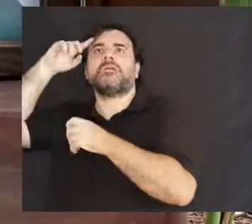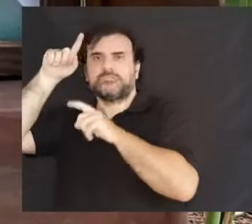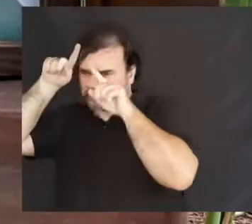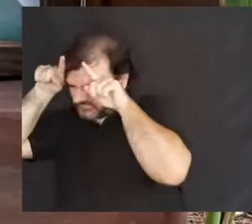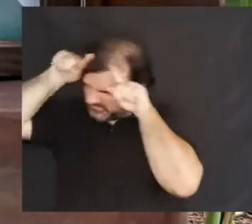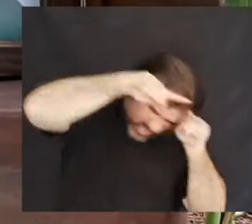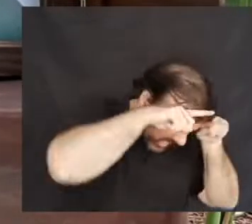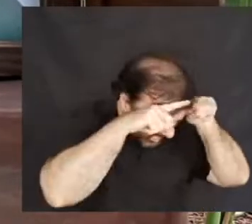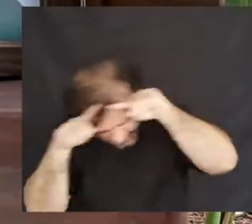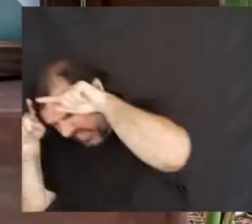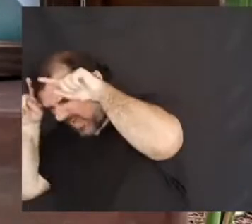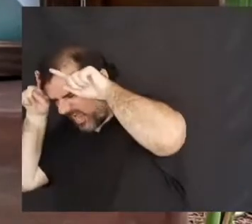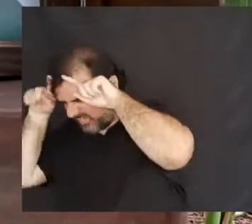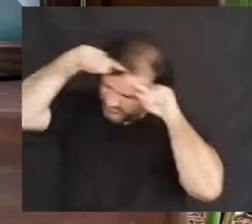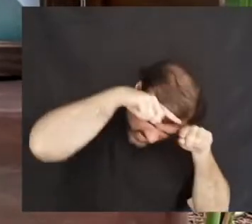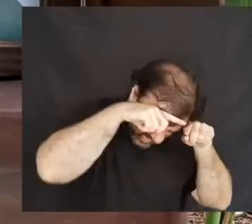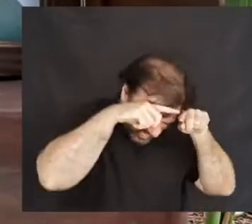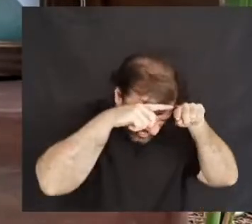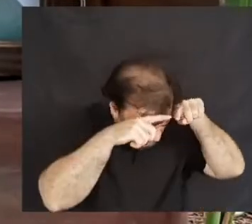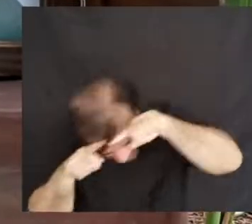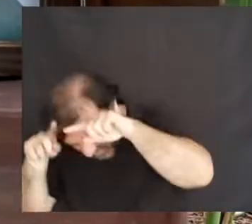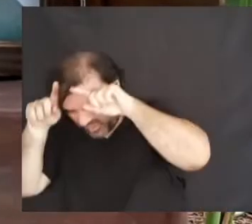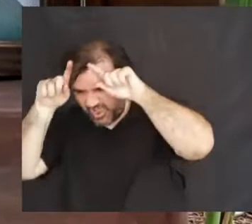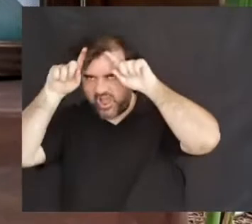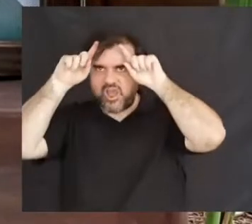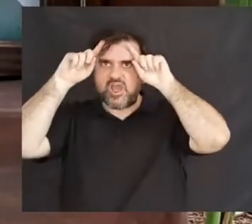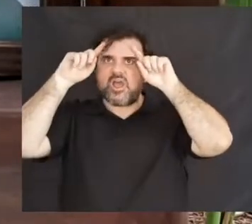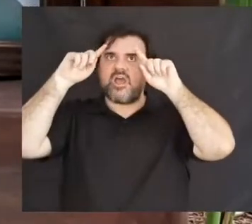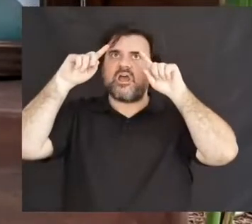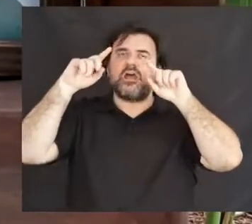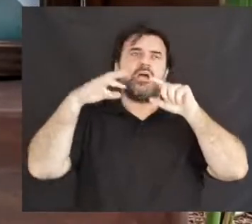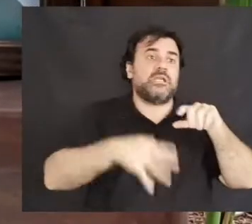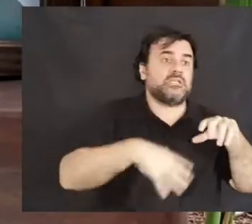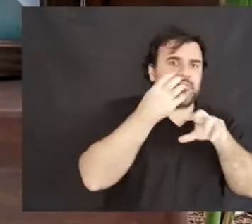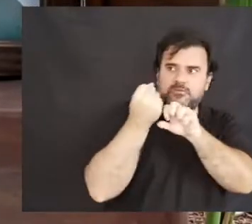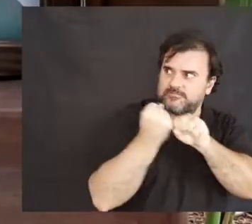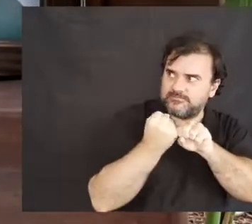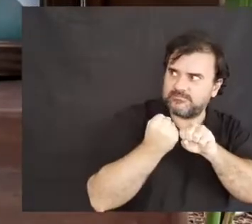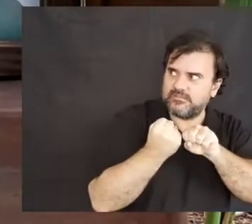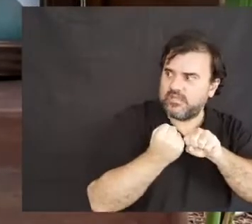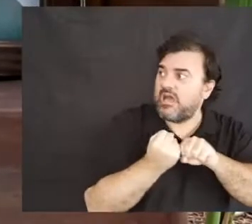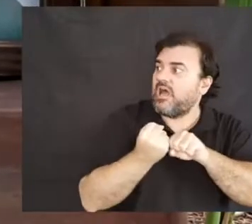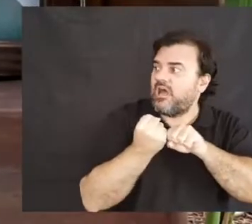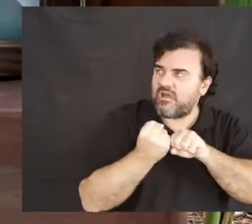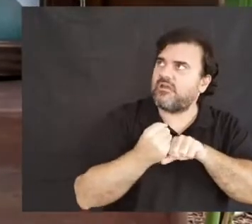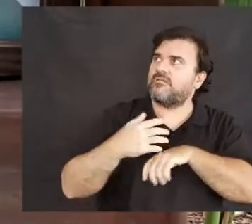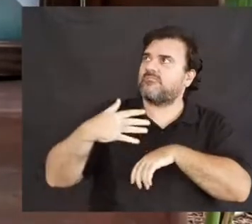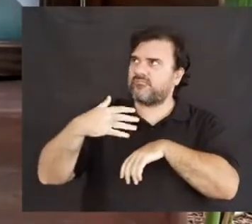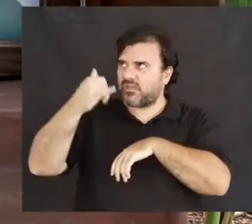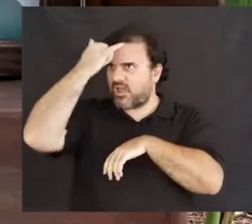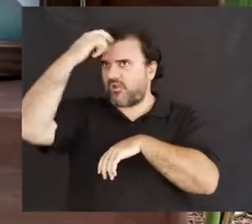cabezazos frontales al aire como luchando con una sombra. El Jincho en la loma aguantó al toro blanco. El Josco ensayó